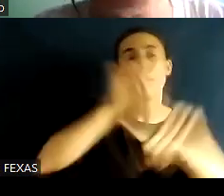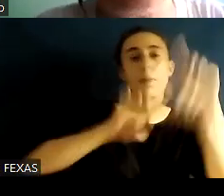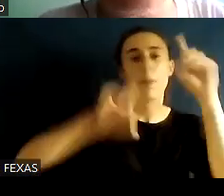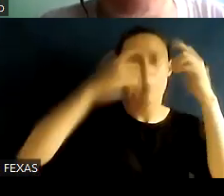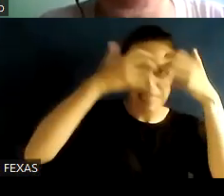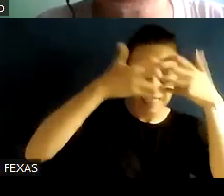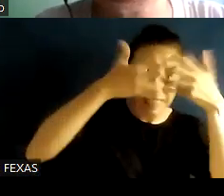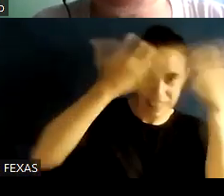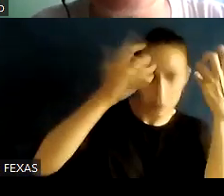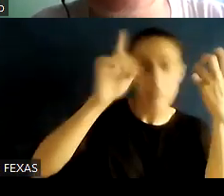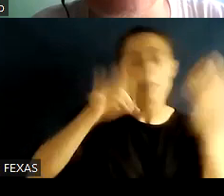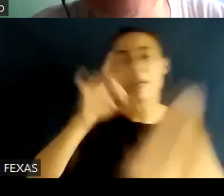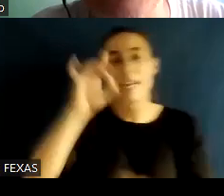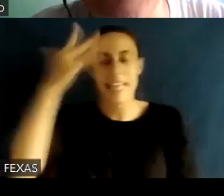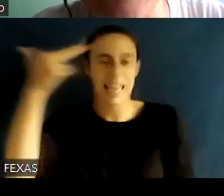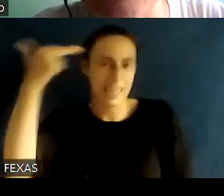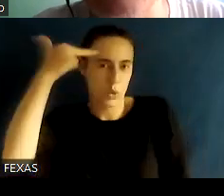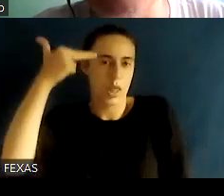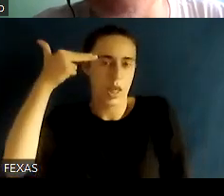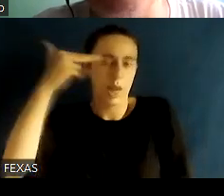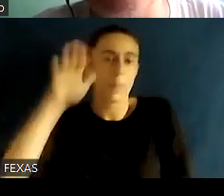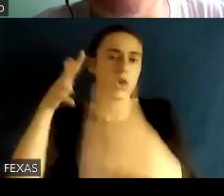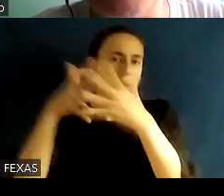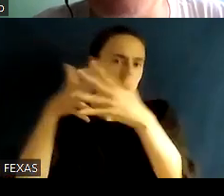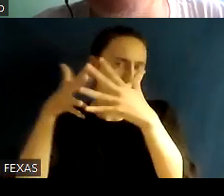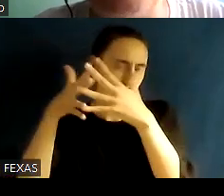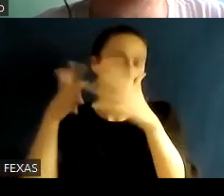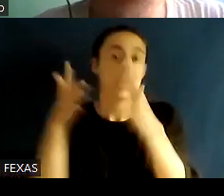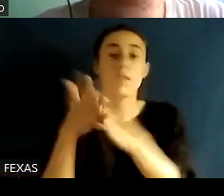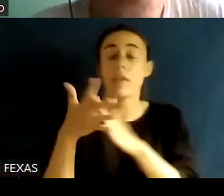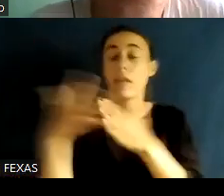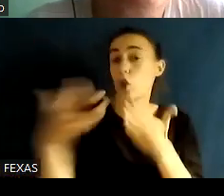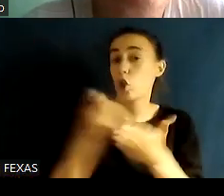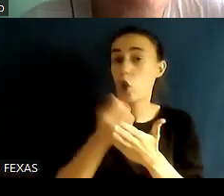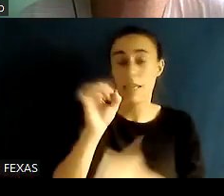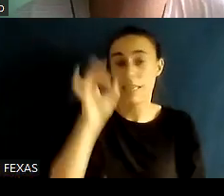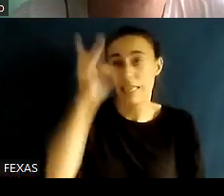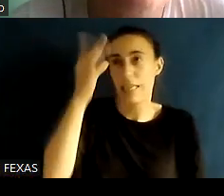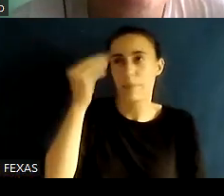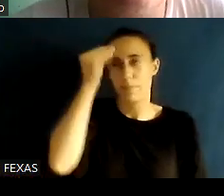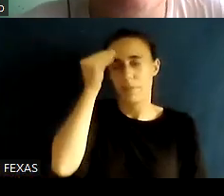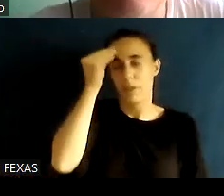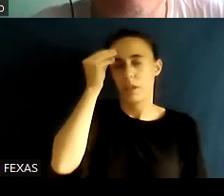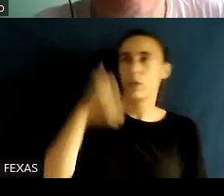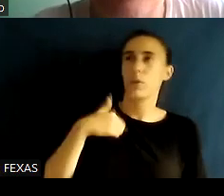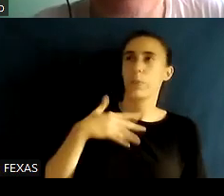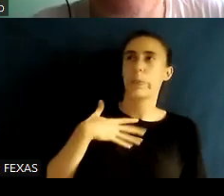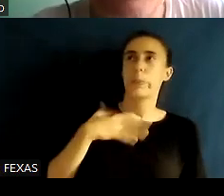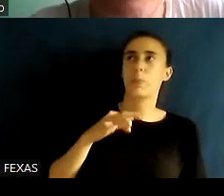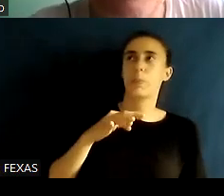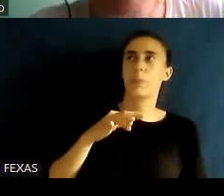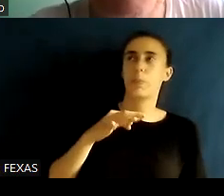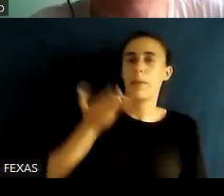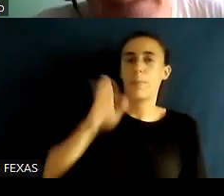suicida estructurada. No toda ideación suicida, como bien sabéis, o sea, no pensar en que estaría mejor